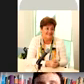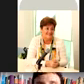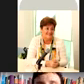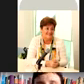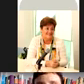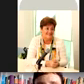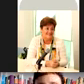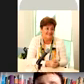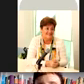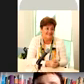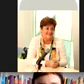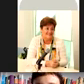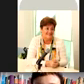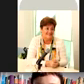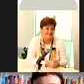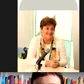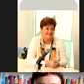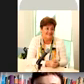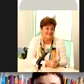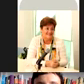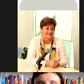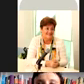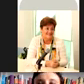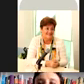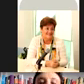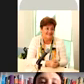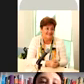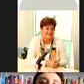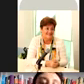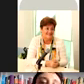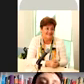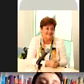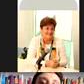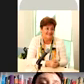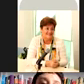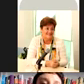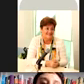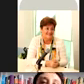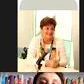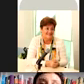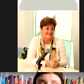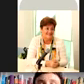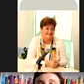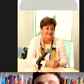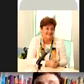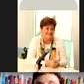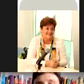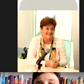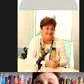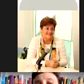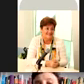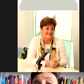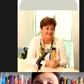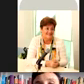medio tal y como lo conocemos, sobre nuestros espacios físicos, para que personas con discapacidad puedan